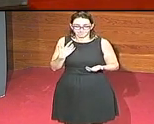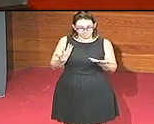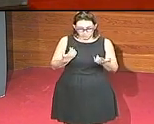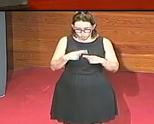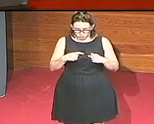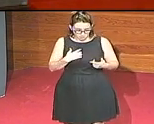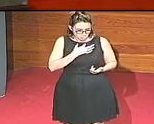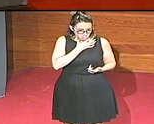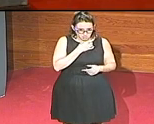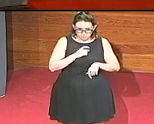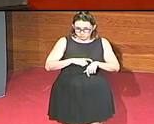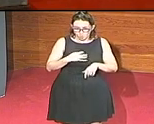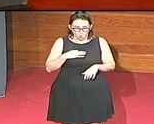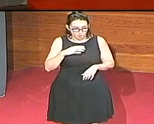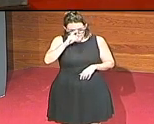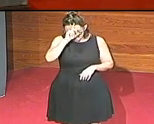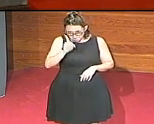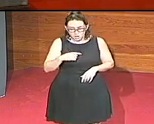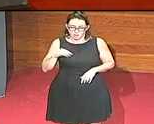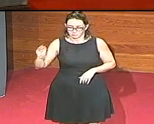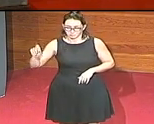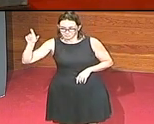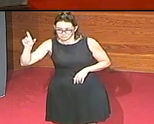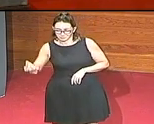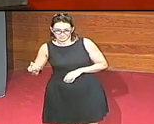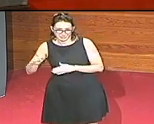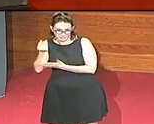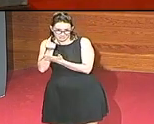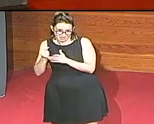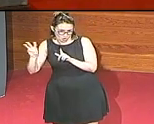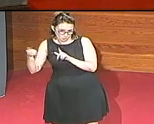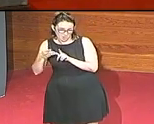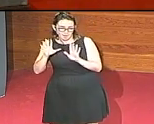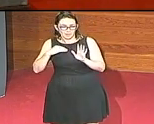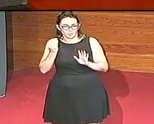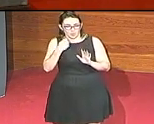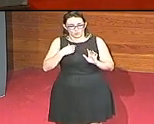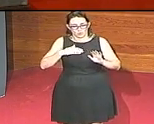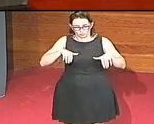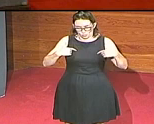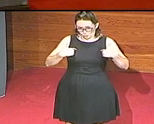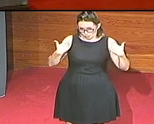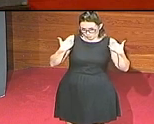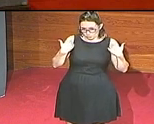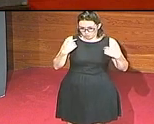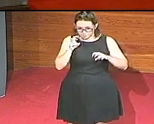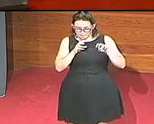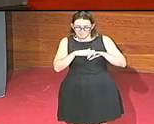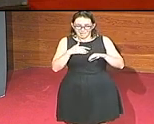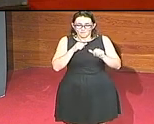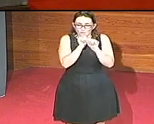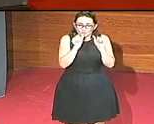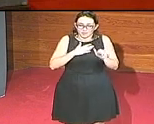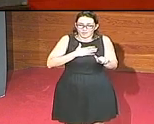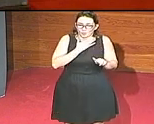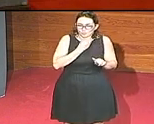no llego o lo que tal pero al final siempre me busco un poco la vida para contarlo de la manera que yo sepa